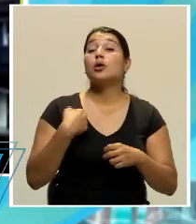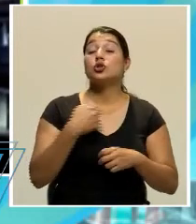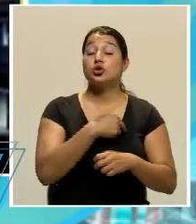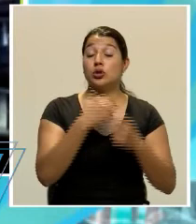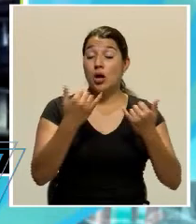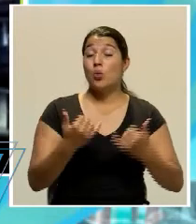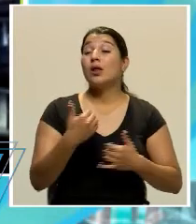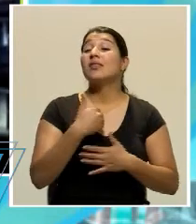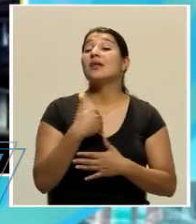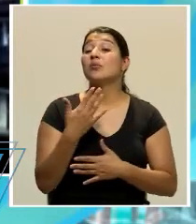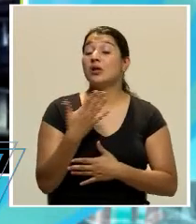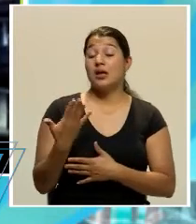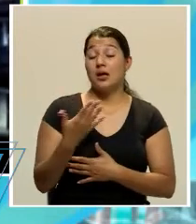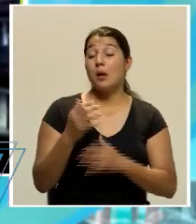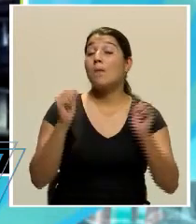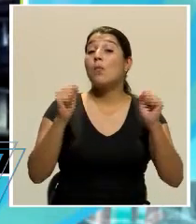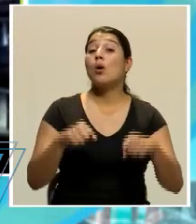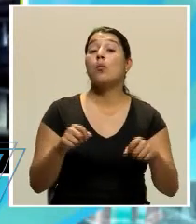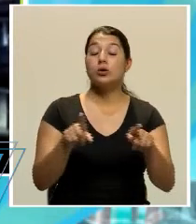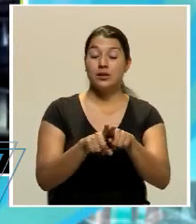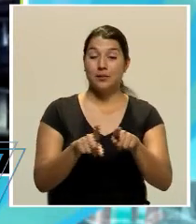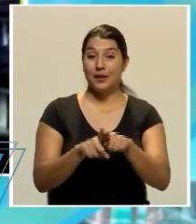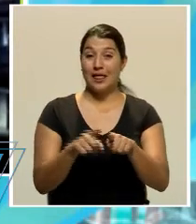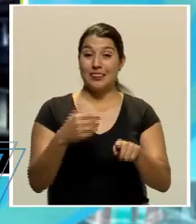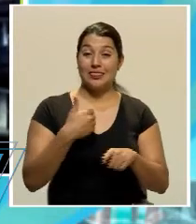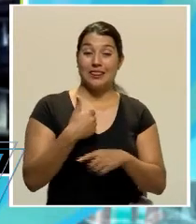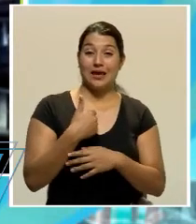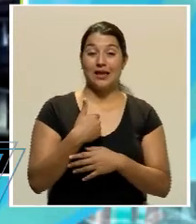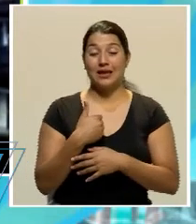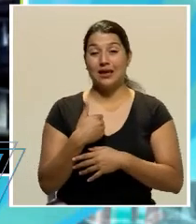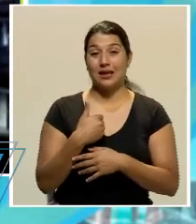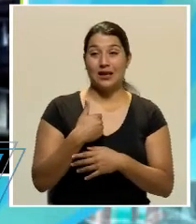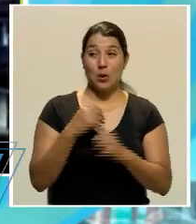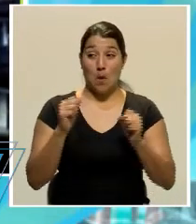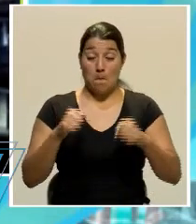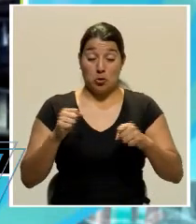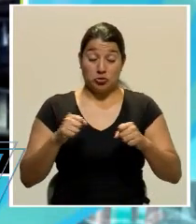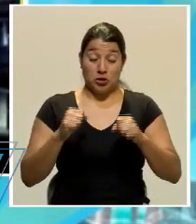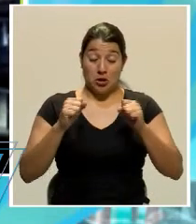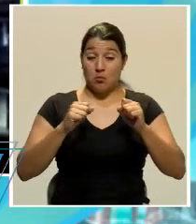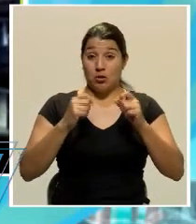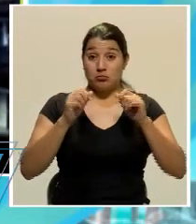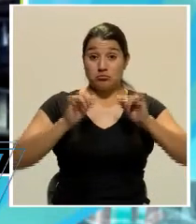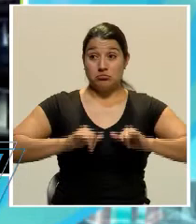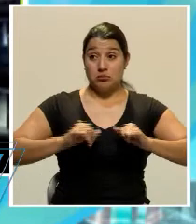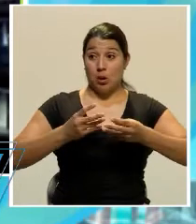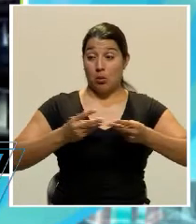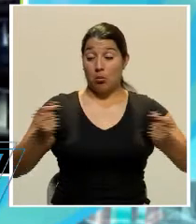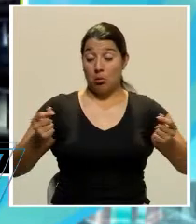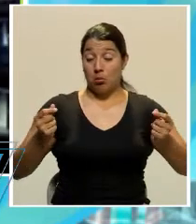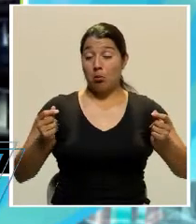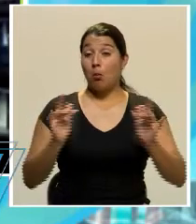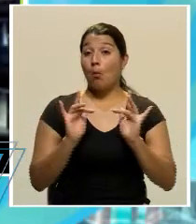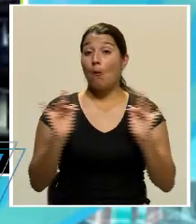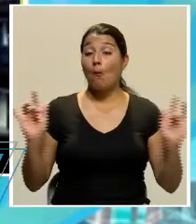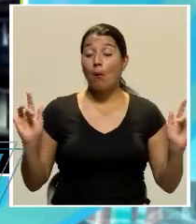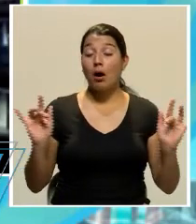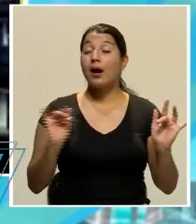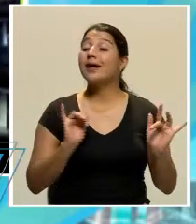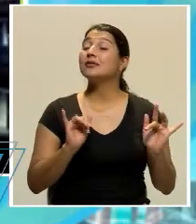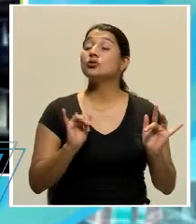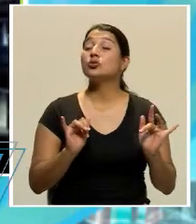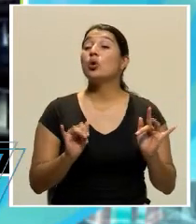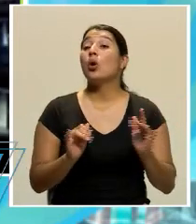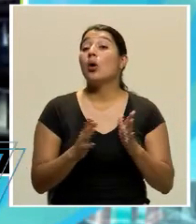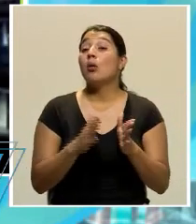como sector es que podríamos también tener una tendencia a desaparecer en un fragmento muy